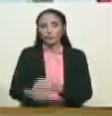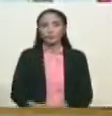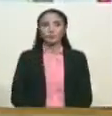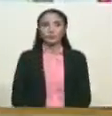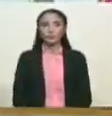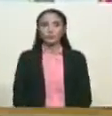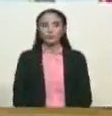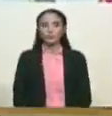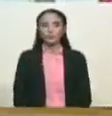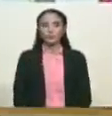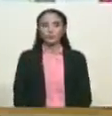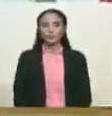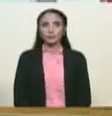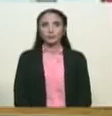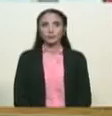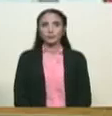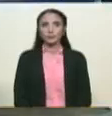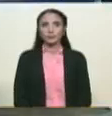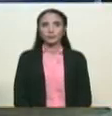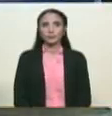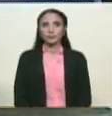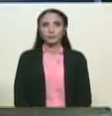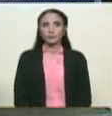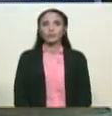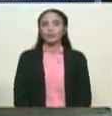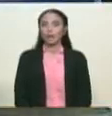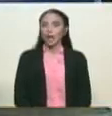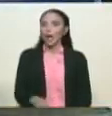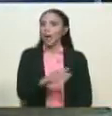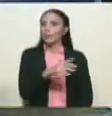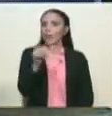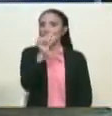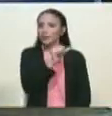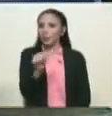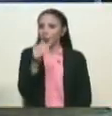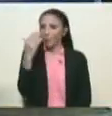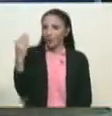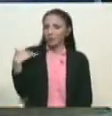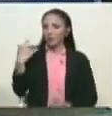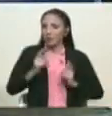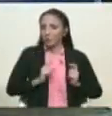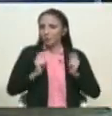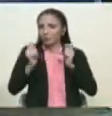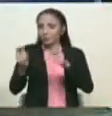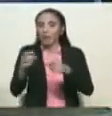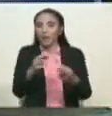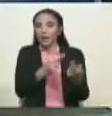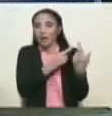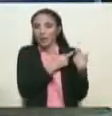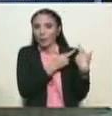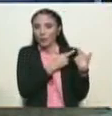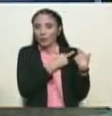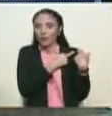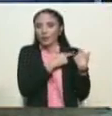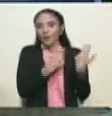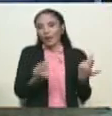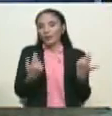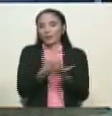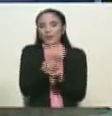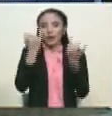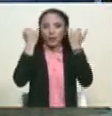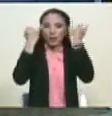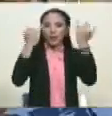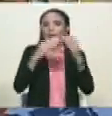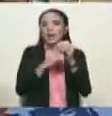Aissami, quien hace un poco más de una semana le di este frente de batalla, frente